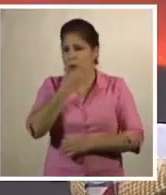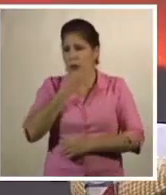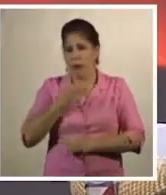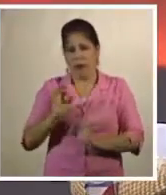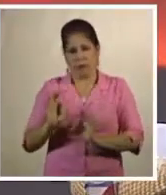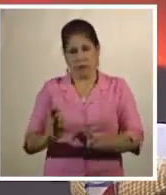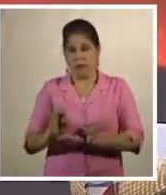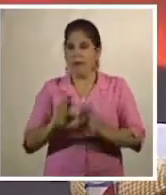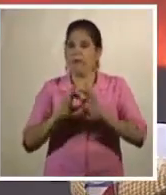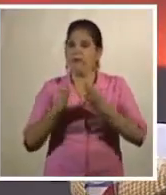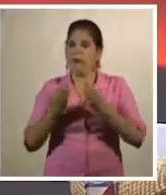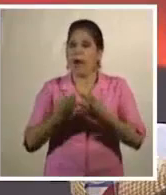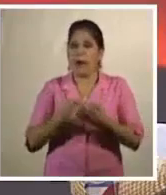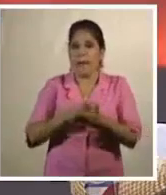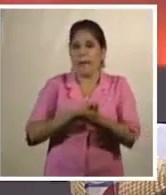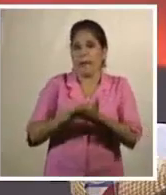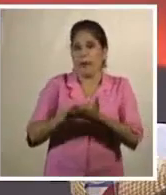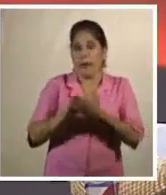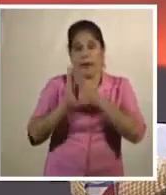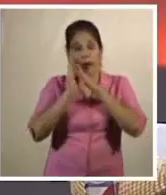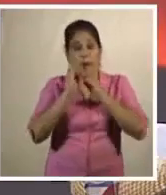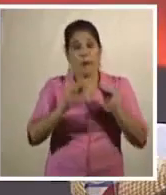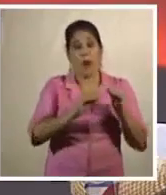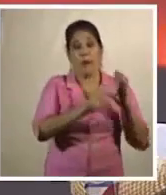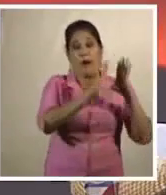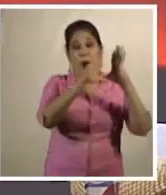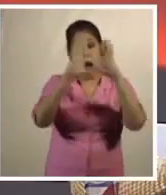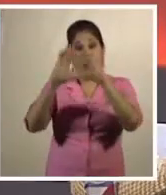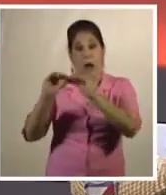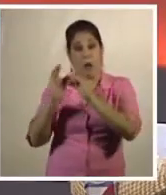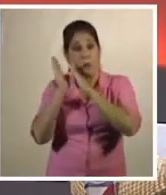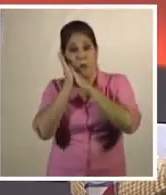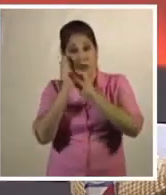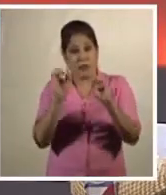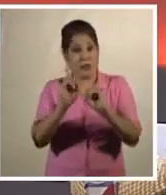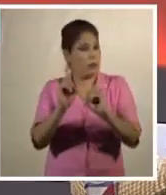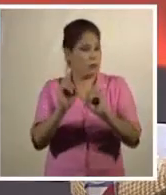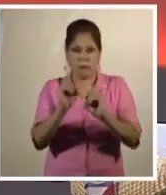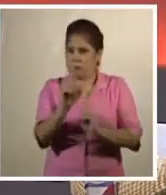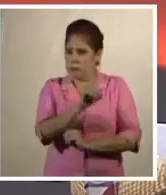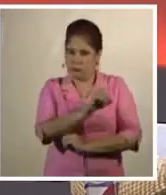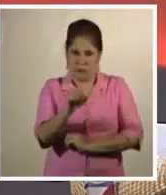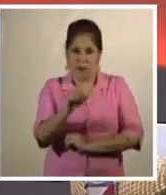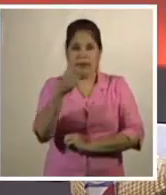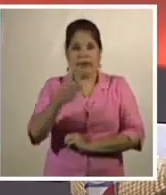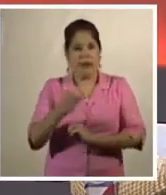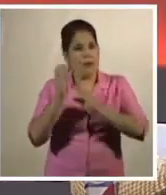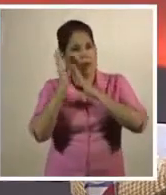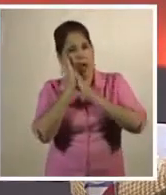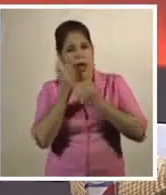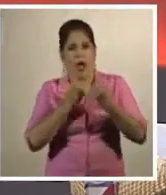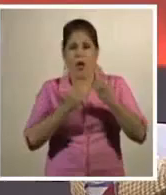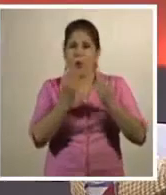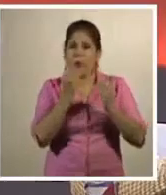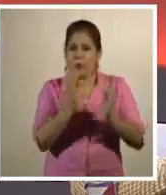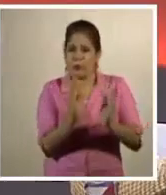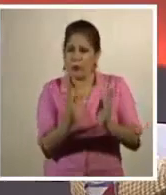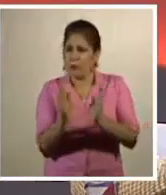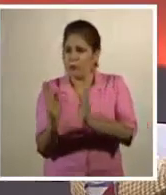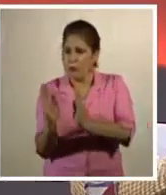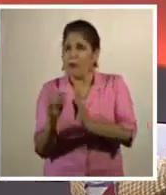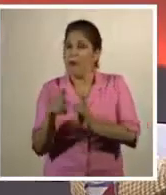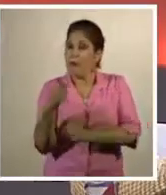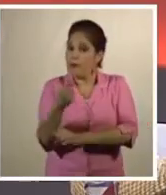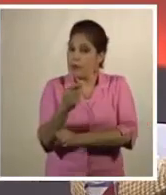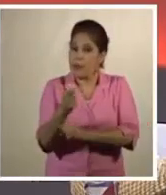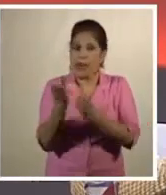normal en los adolescentes pero que tampoco la familia puede permitir que no duerman en toda la madrugada y hay que hacer el papel realmente de conducción de eso igual que el